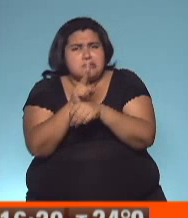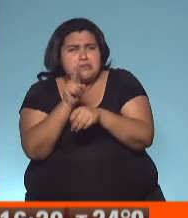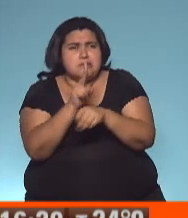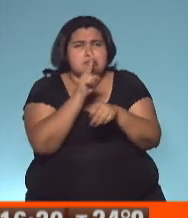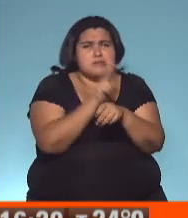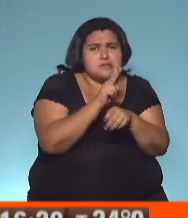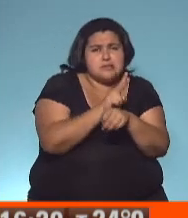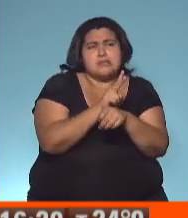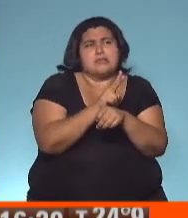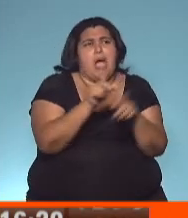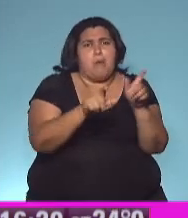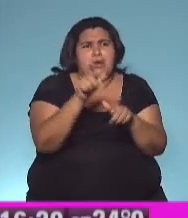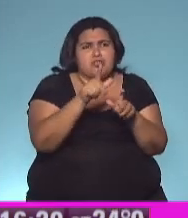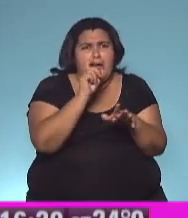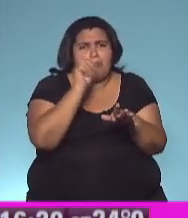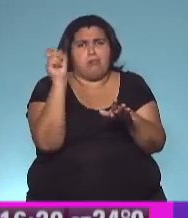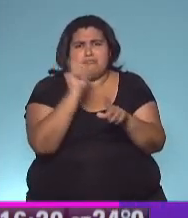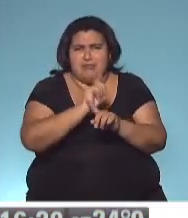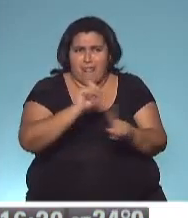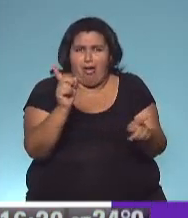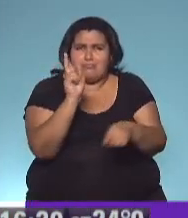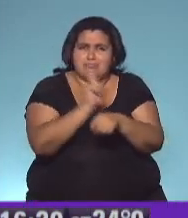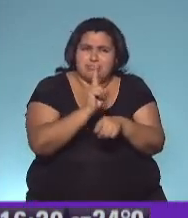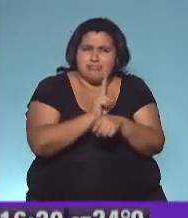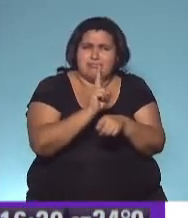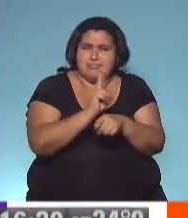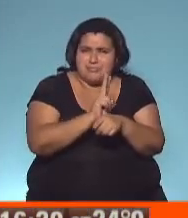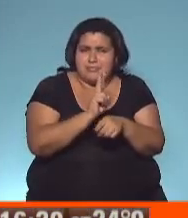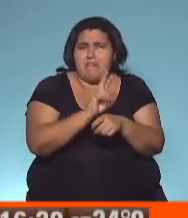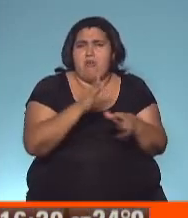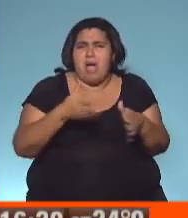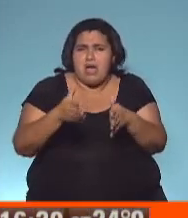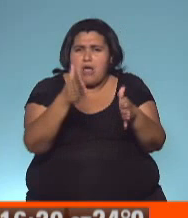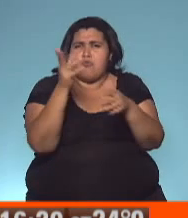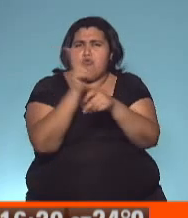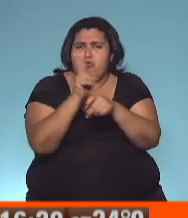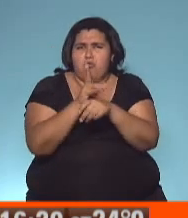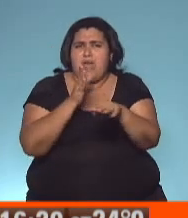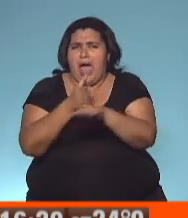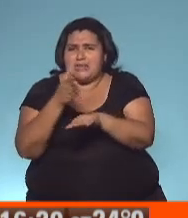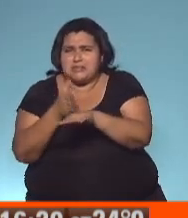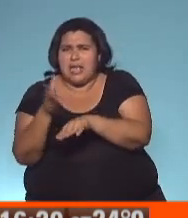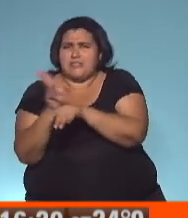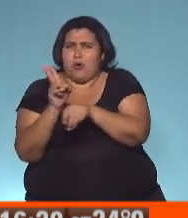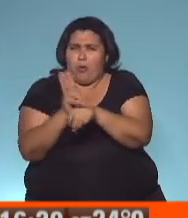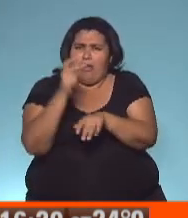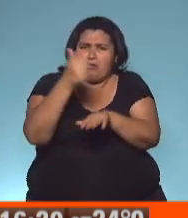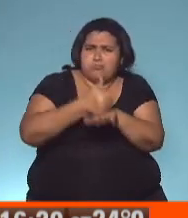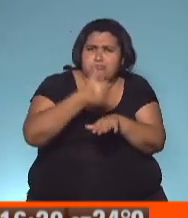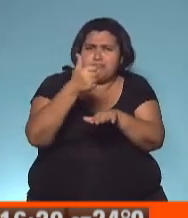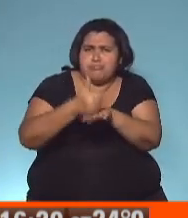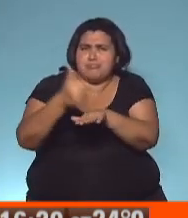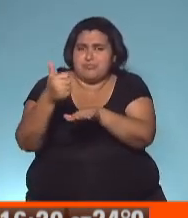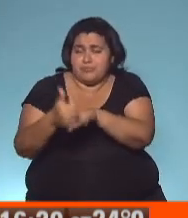nadie incumpla con la cuarentena, cuidando las rutas, nuestros accesos a las autopistas,